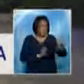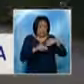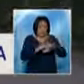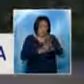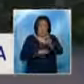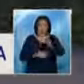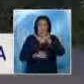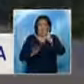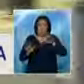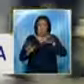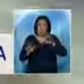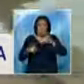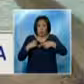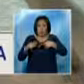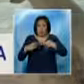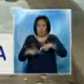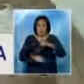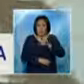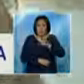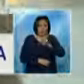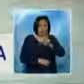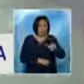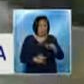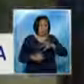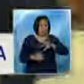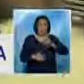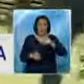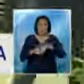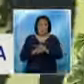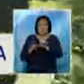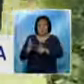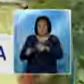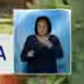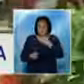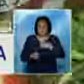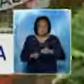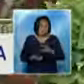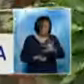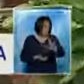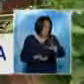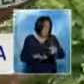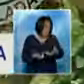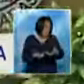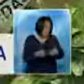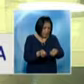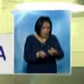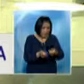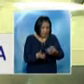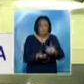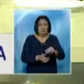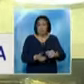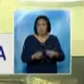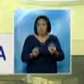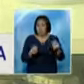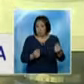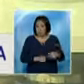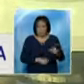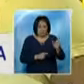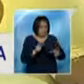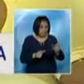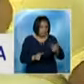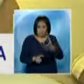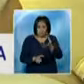pollería Rockies para asaltar a los comensales y llevarse una gran cantidad de dinero de la caja registradora. Los clientes y